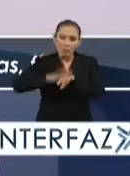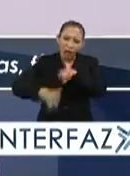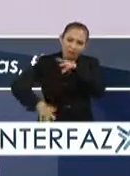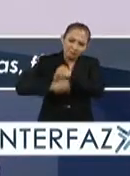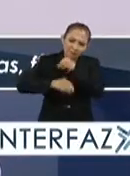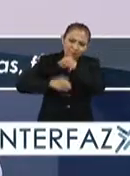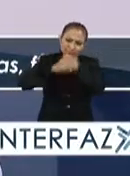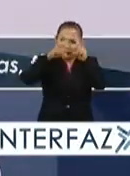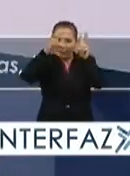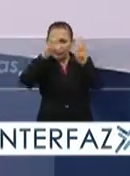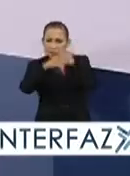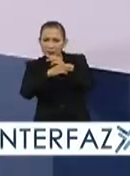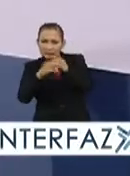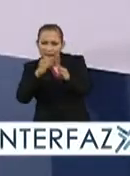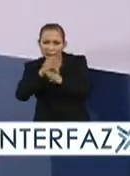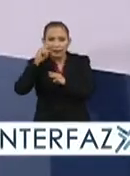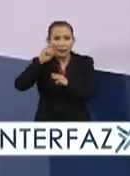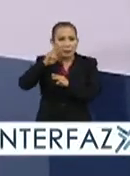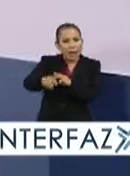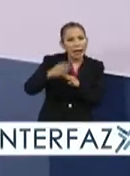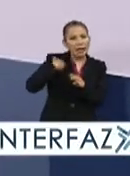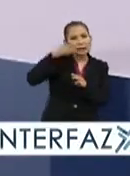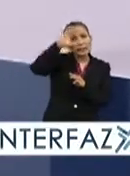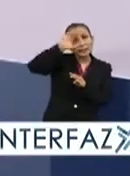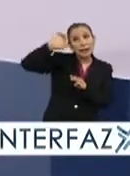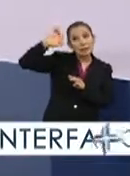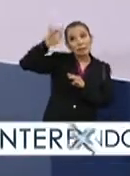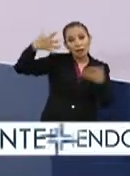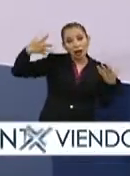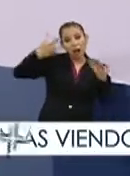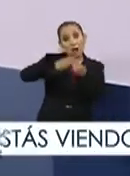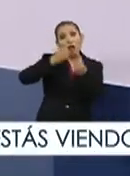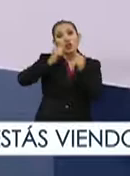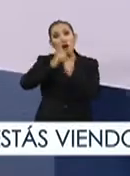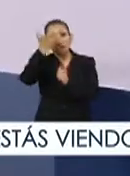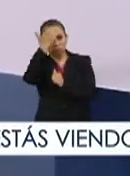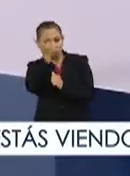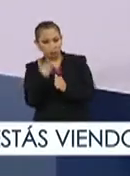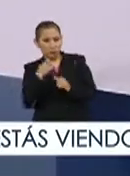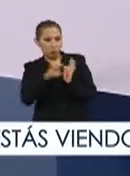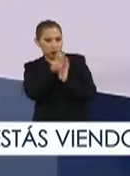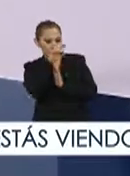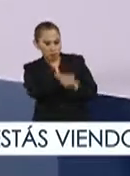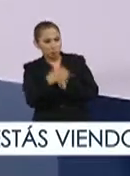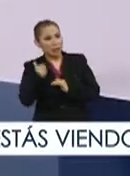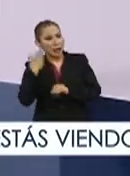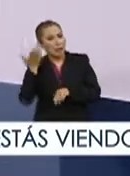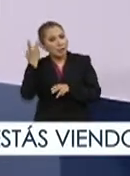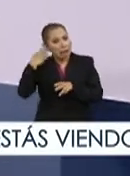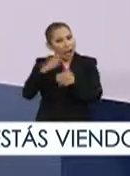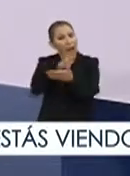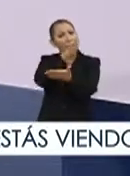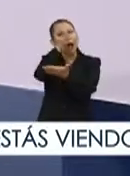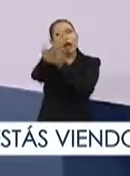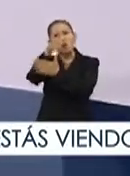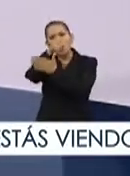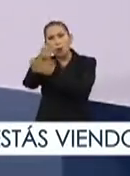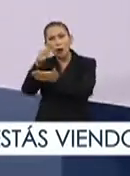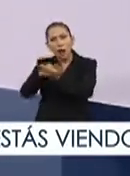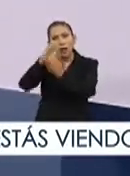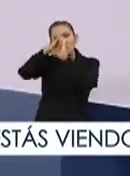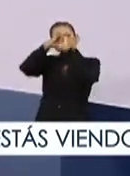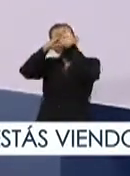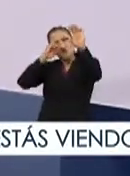muchas disciplinas que abarcan las ciencias espaciales. Se combinan con habilidades como disposición para viajar hasta los